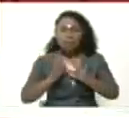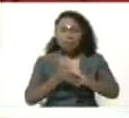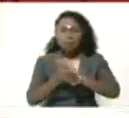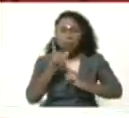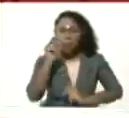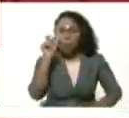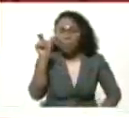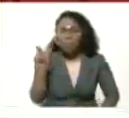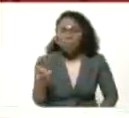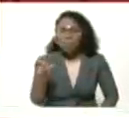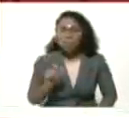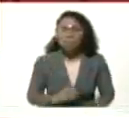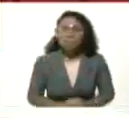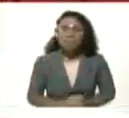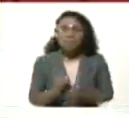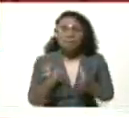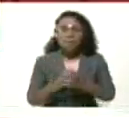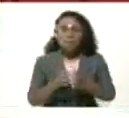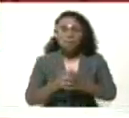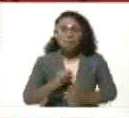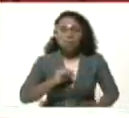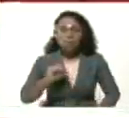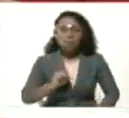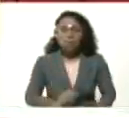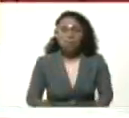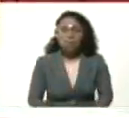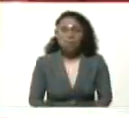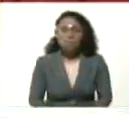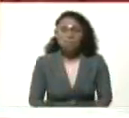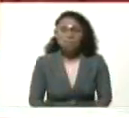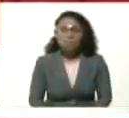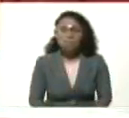Melo González, del partido Somos.